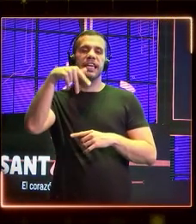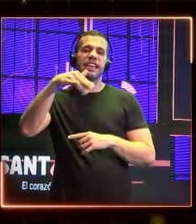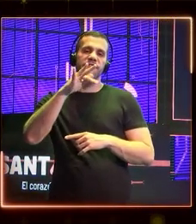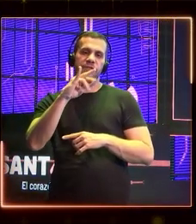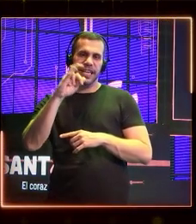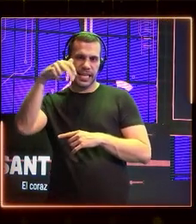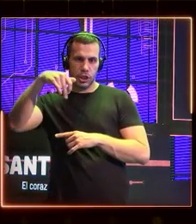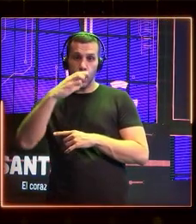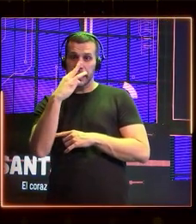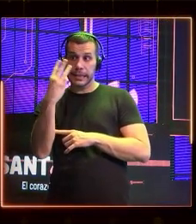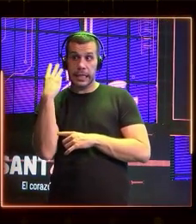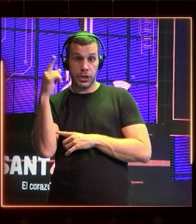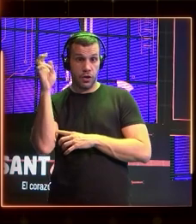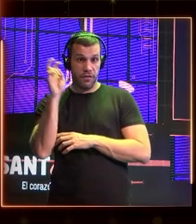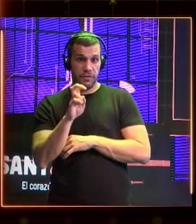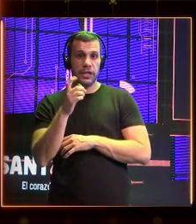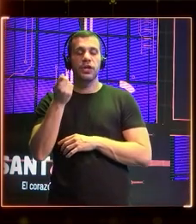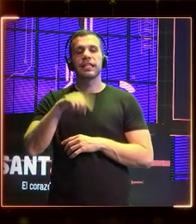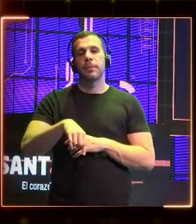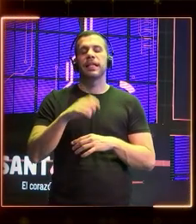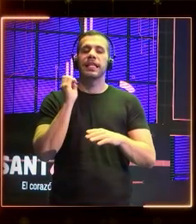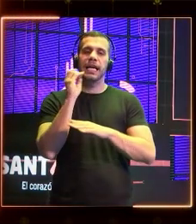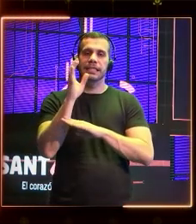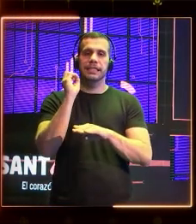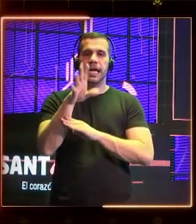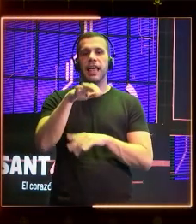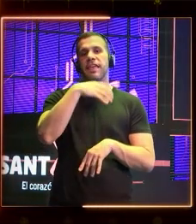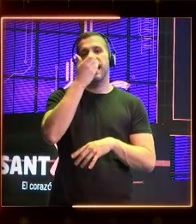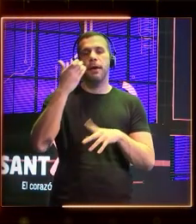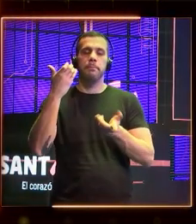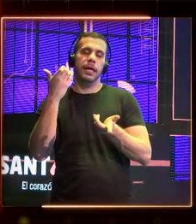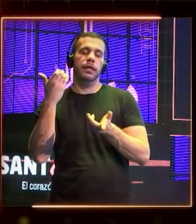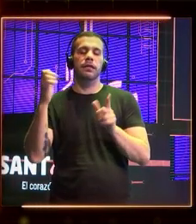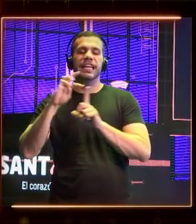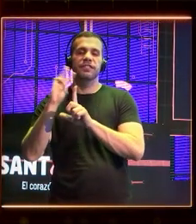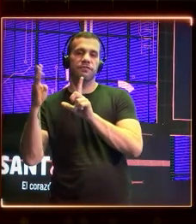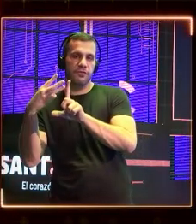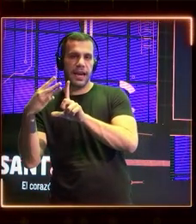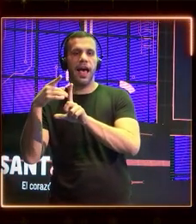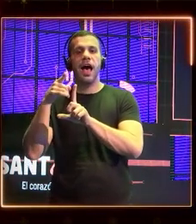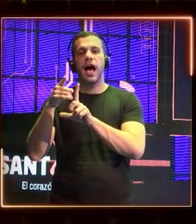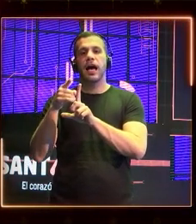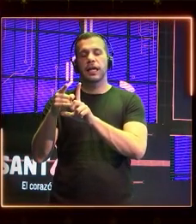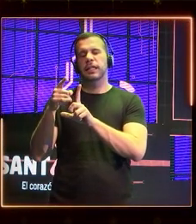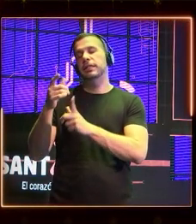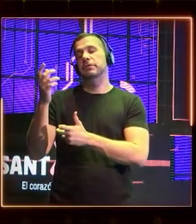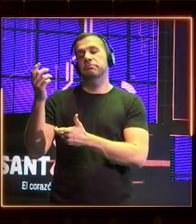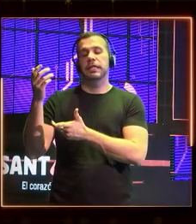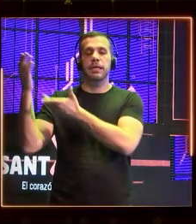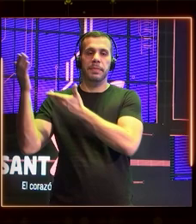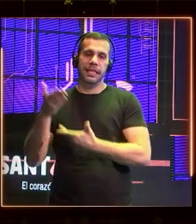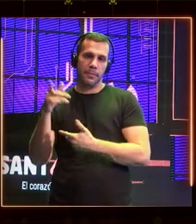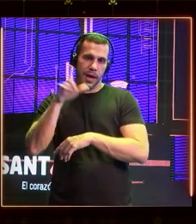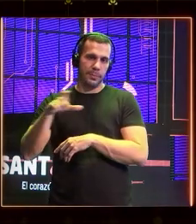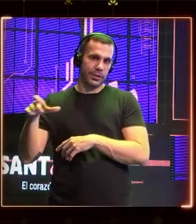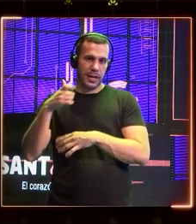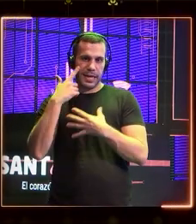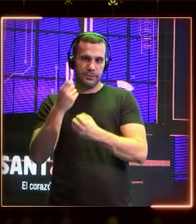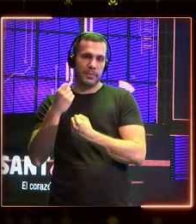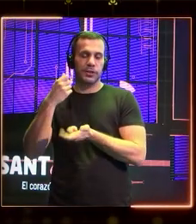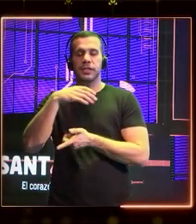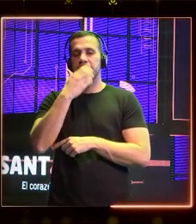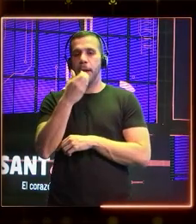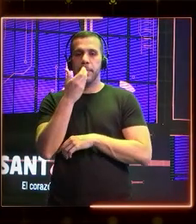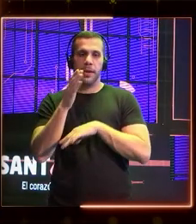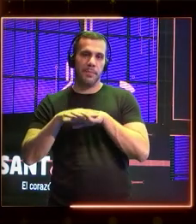3 años y las charas appel esfera que bueno pues tenemos a gente del mundo Apple para contar todo eso yo de de lo que